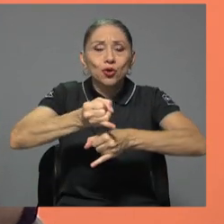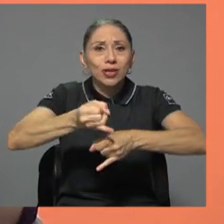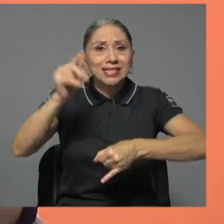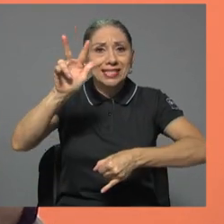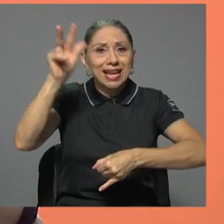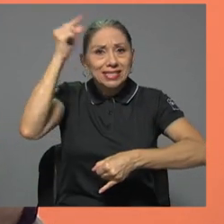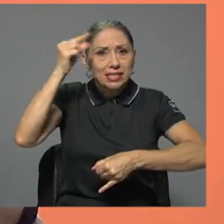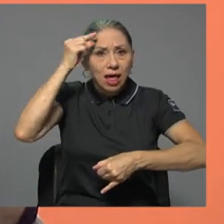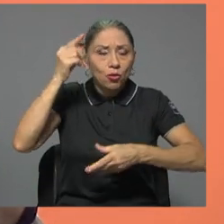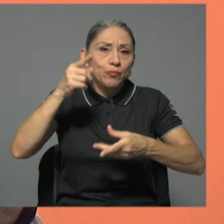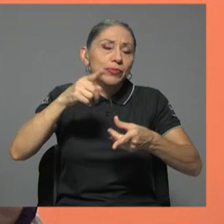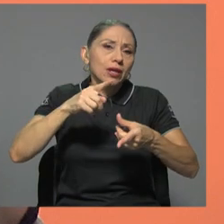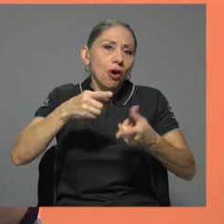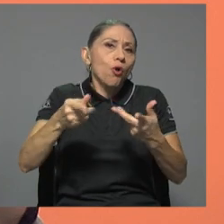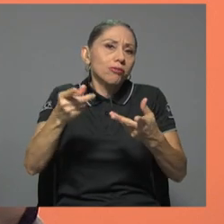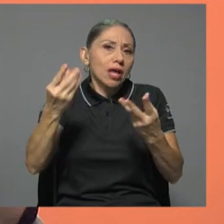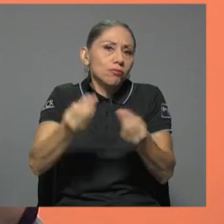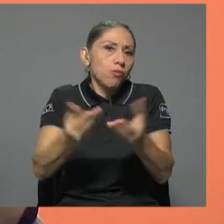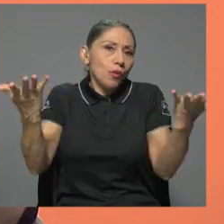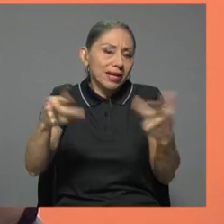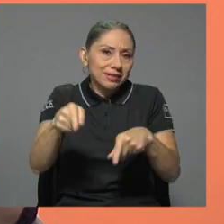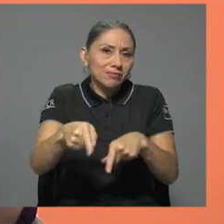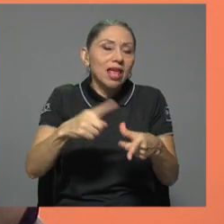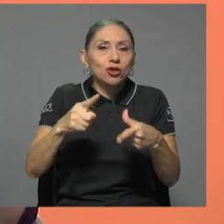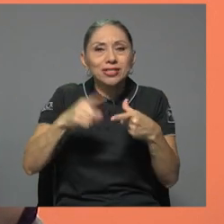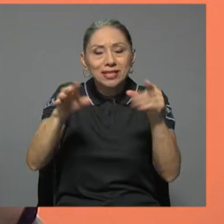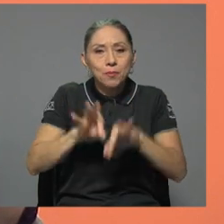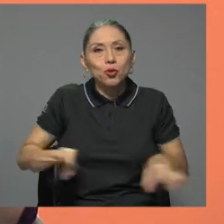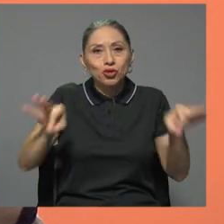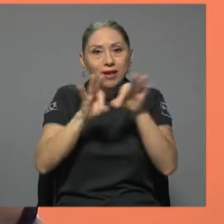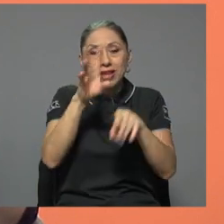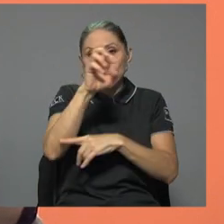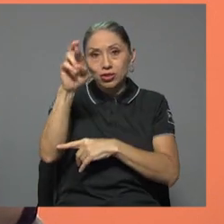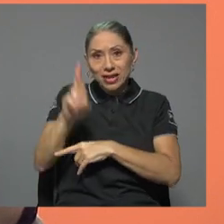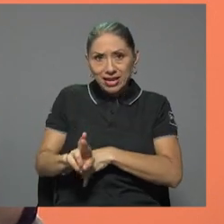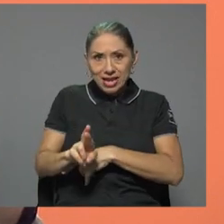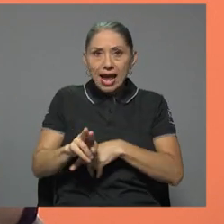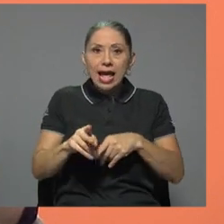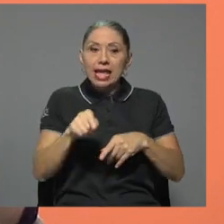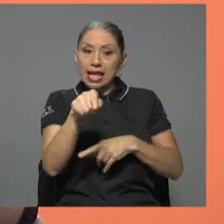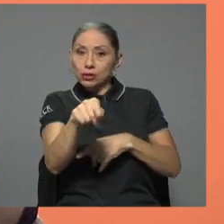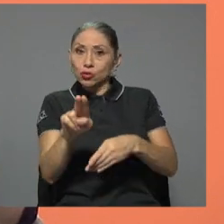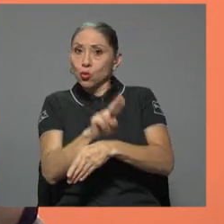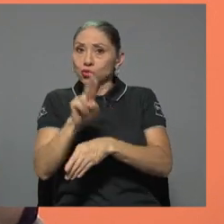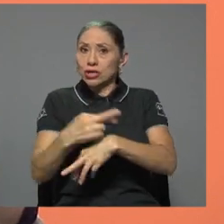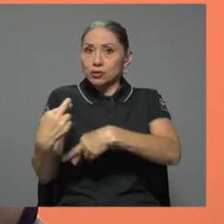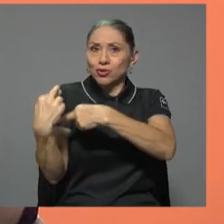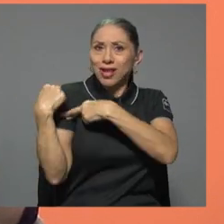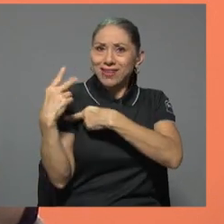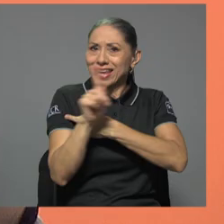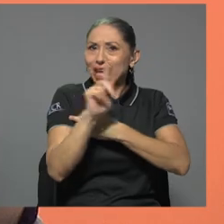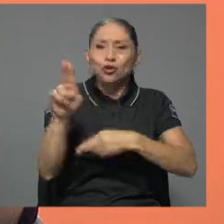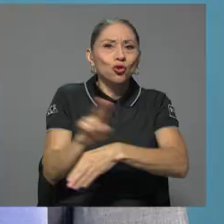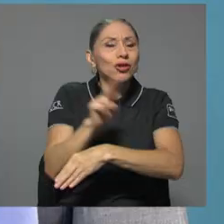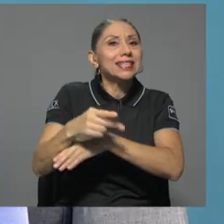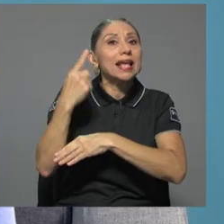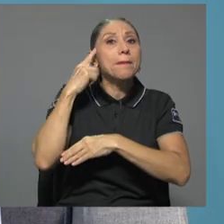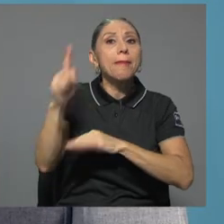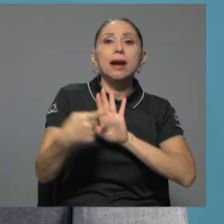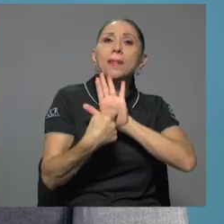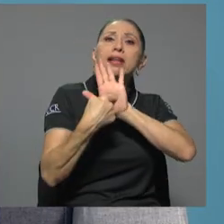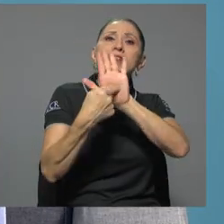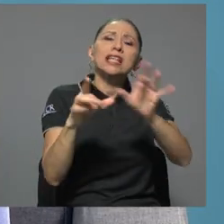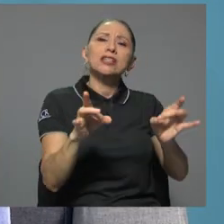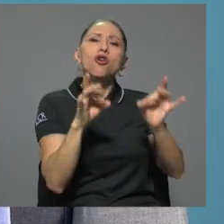a los a ver acá en costa rica también de que el tema se maneja de una manera responsable que no se utilice para la manifestación es xenofobia señores de caso